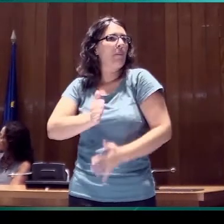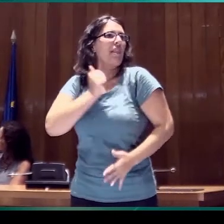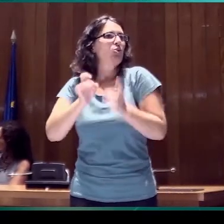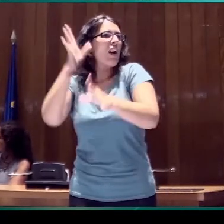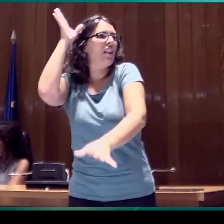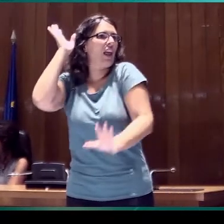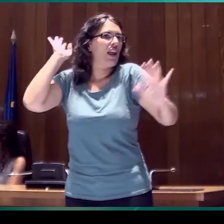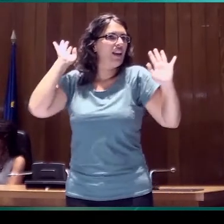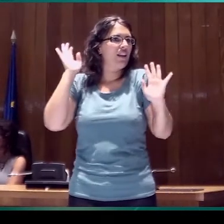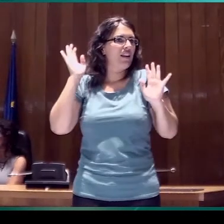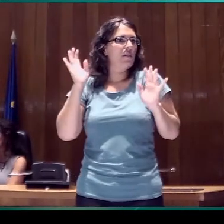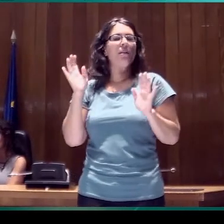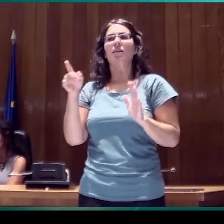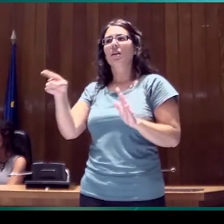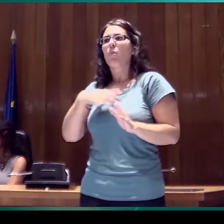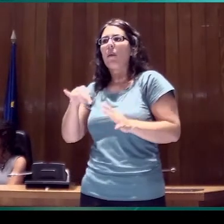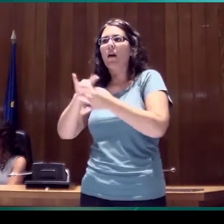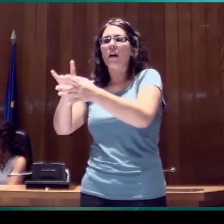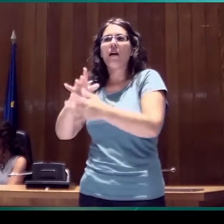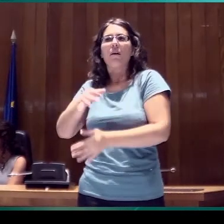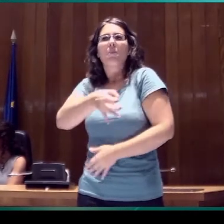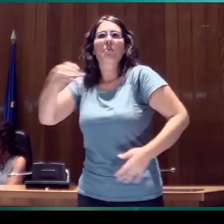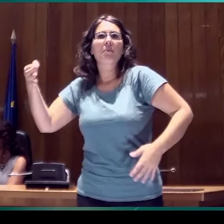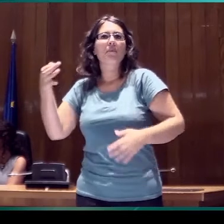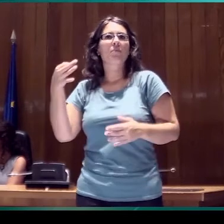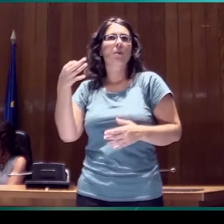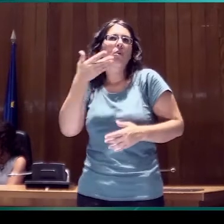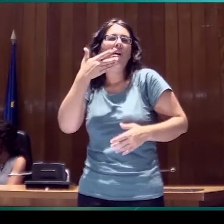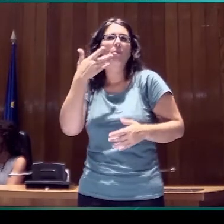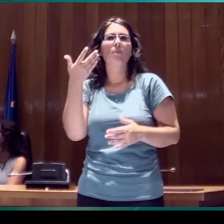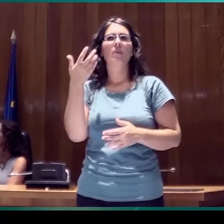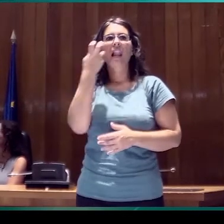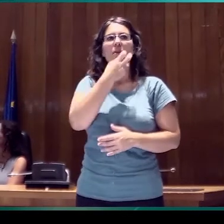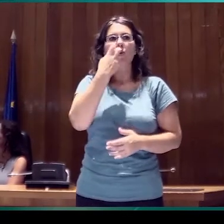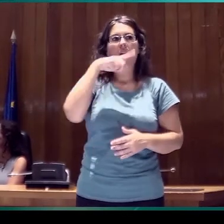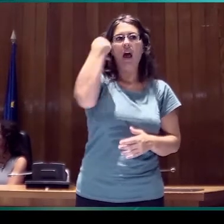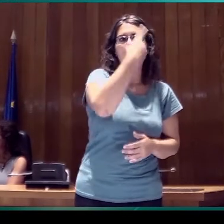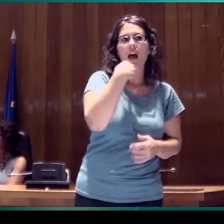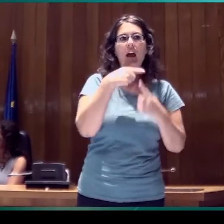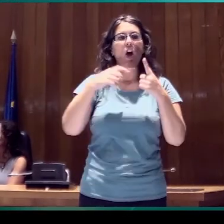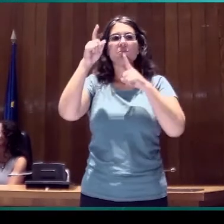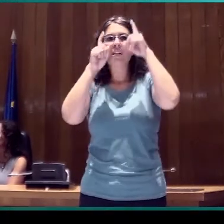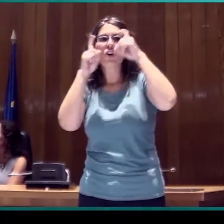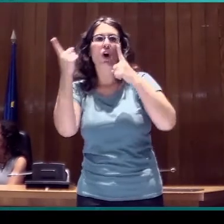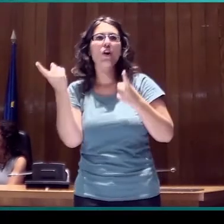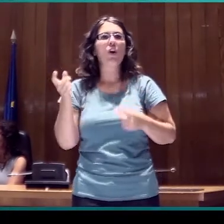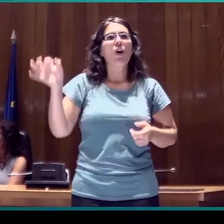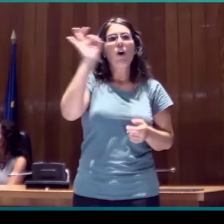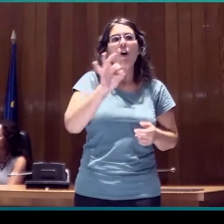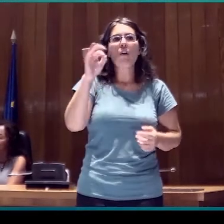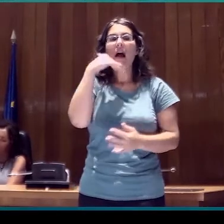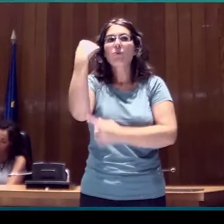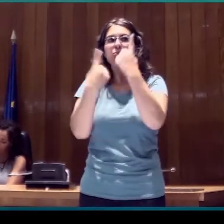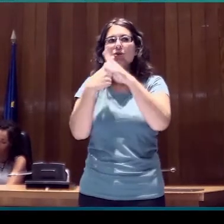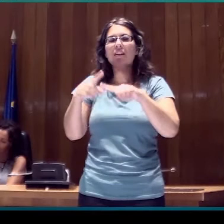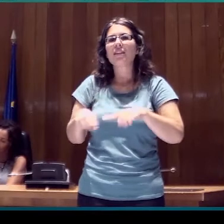partido de ciertas claves paralingüísticas, como, por ejemplo, puede ser la lectura labiofacial o la expresión facial o ciertos componentes